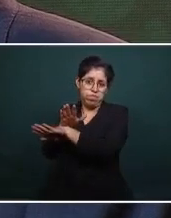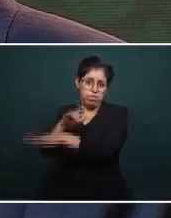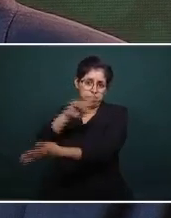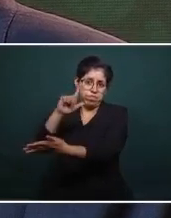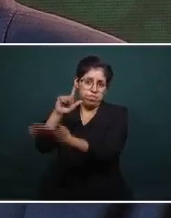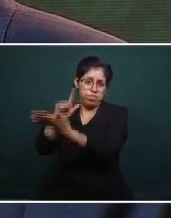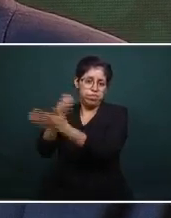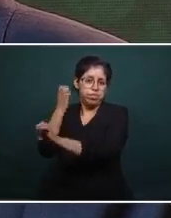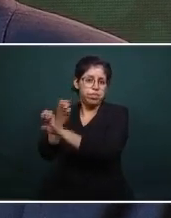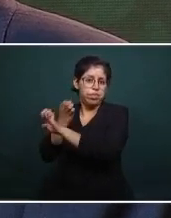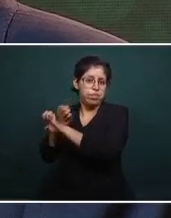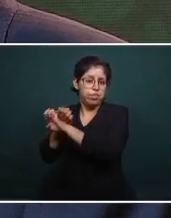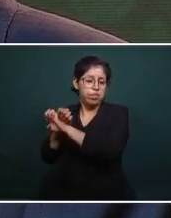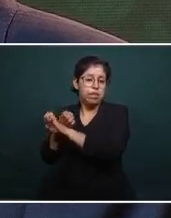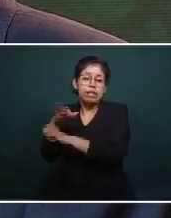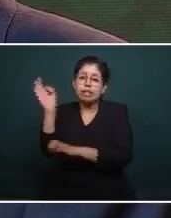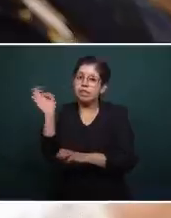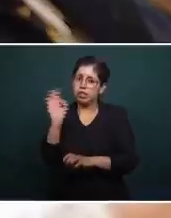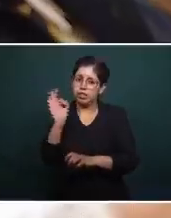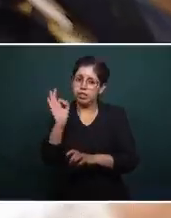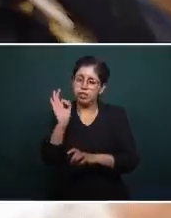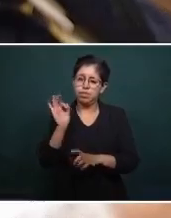leyes,